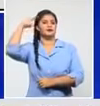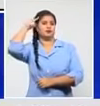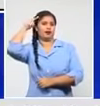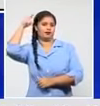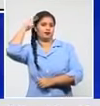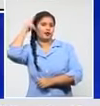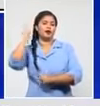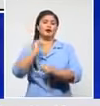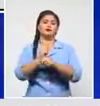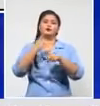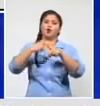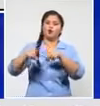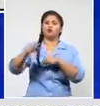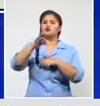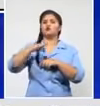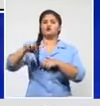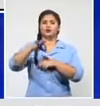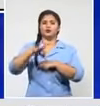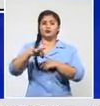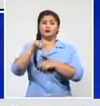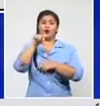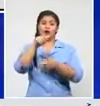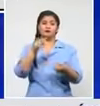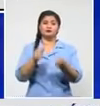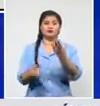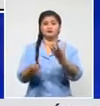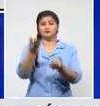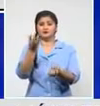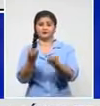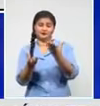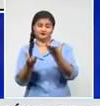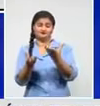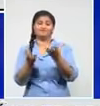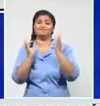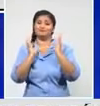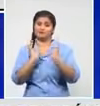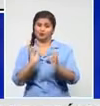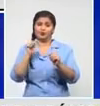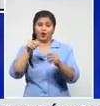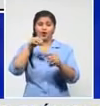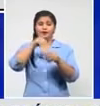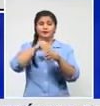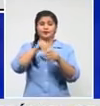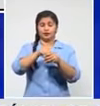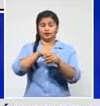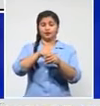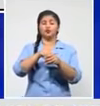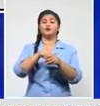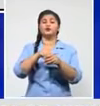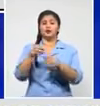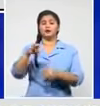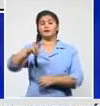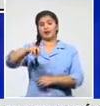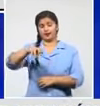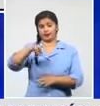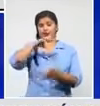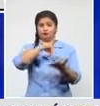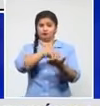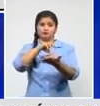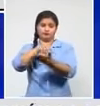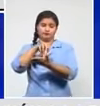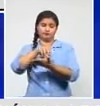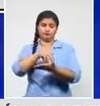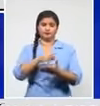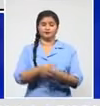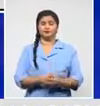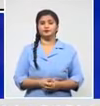casos en focos que tienen en la ciudad de Pinar del Río fundamentalmente. Que reitero,